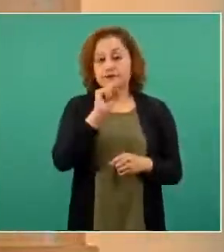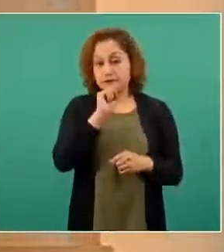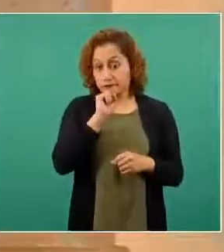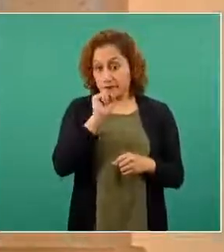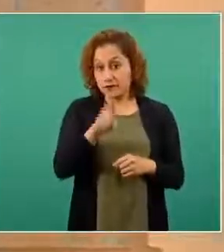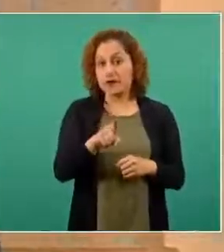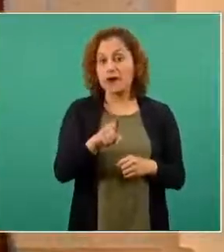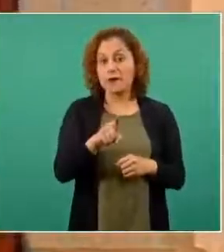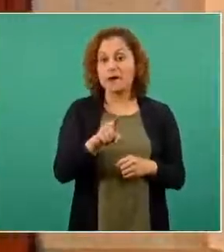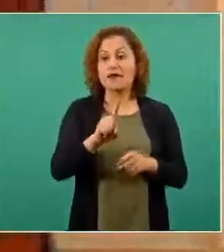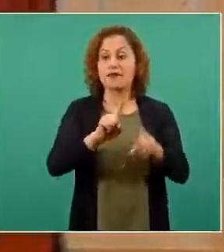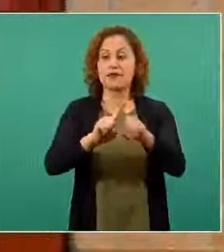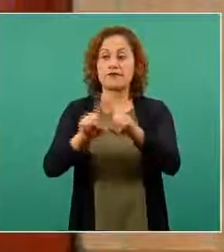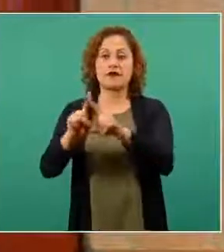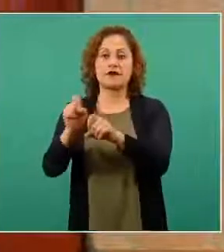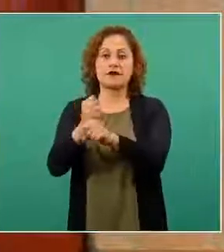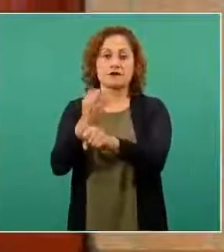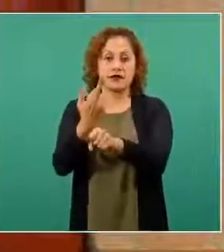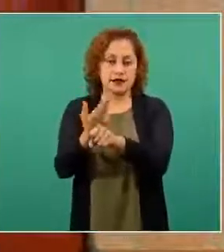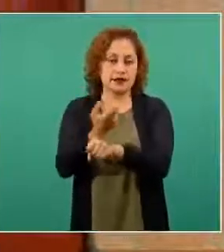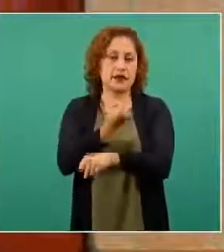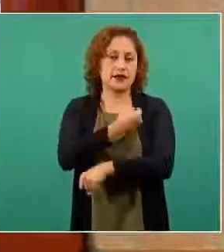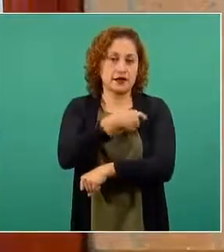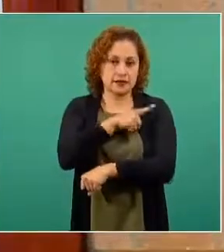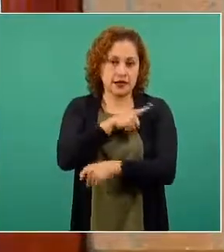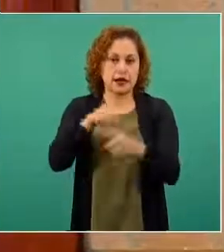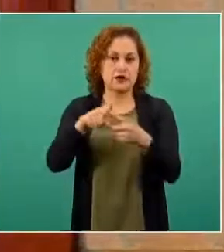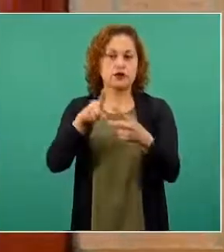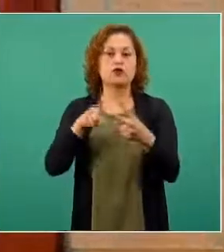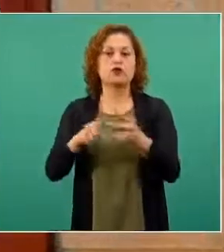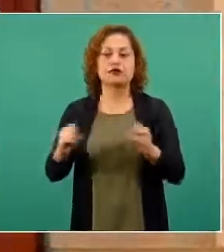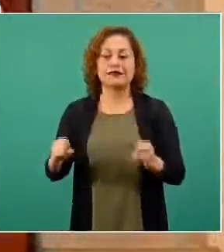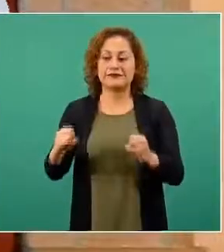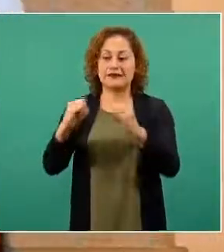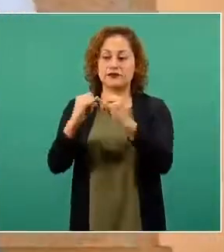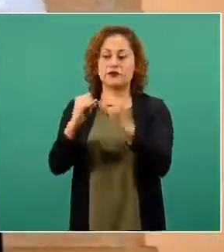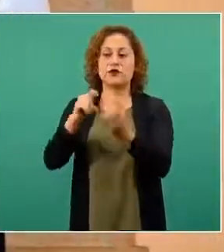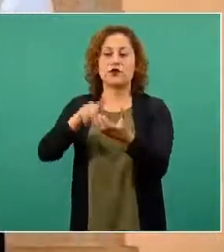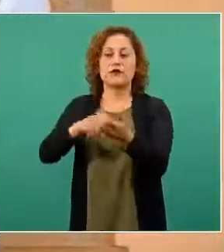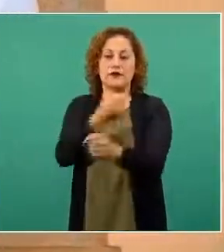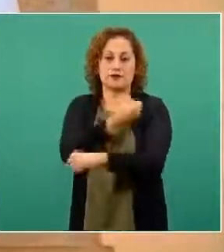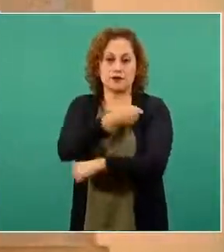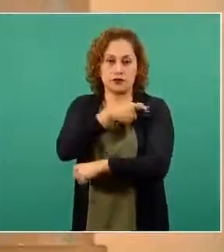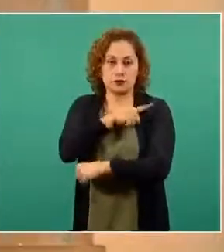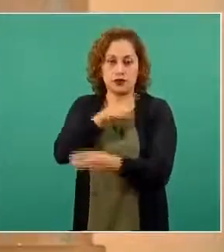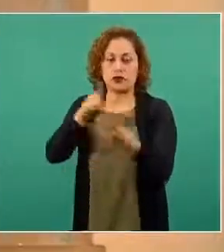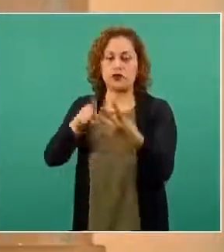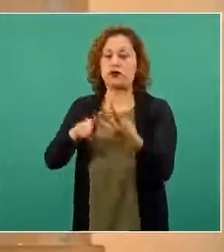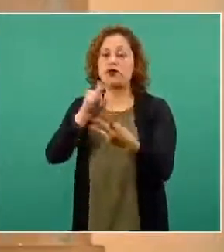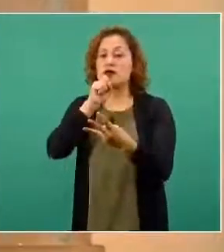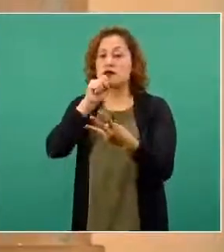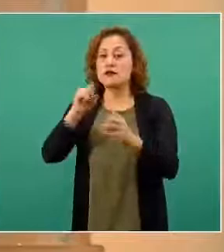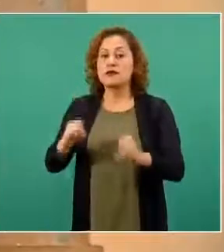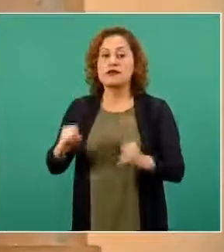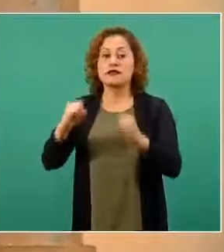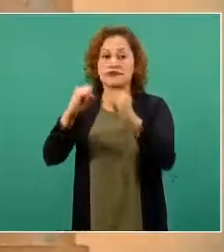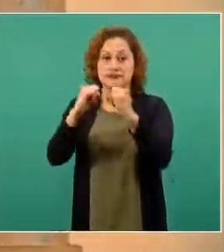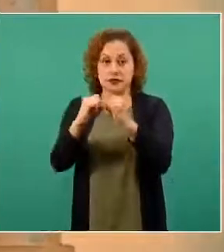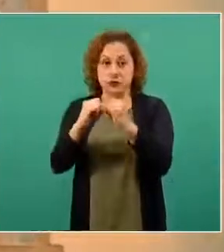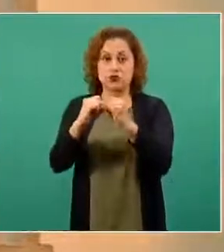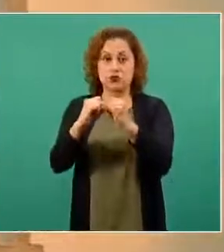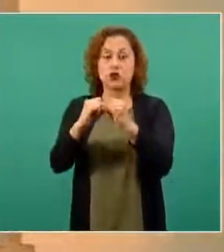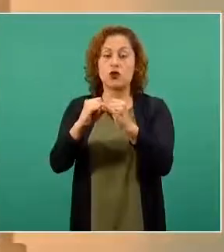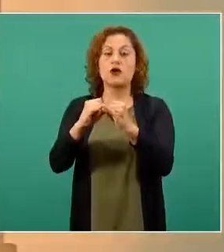participación de Secretaría de Salud, la coordinación de los Institutos Nacionales de Salud y el Instituto Nacional de Ciencias Médicas y